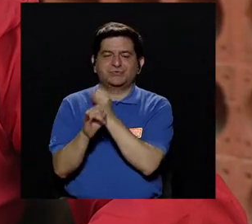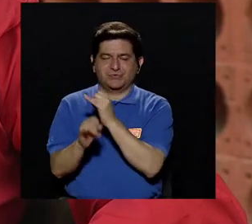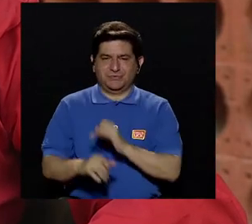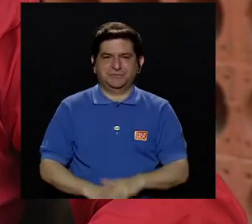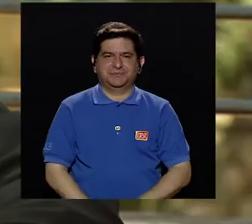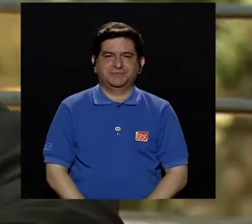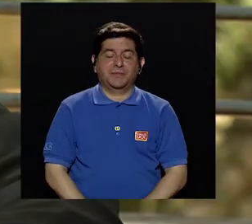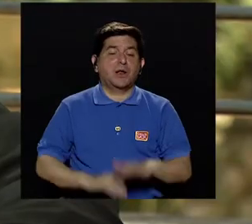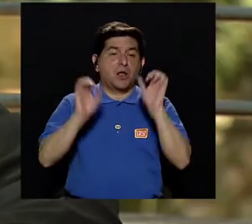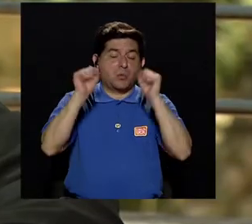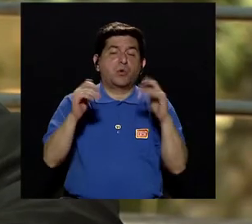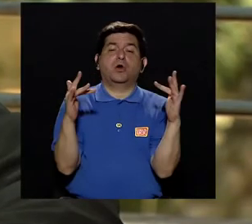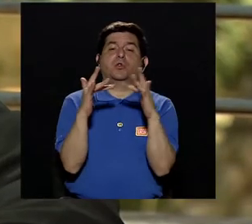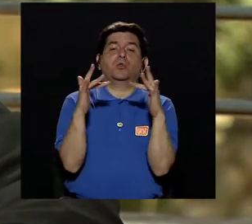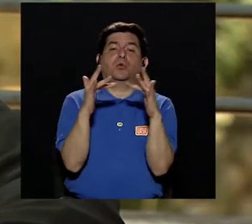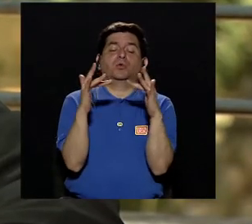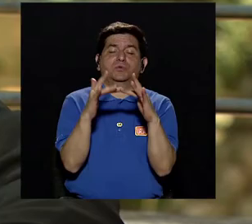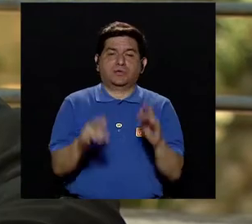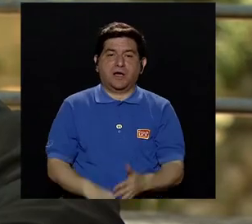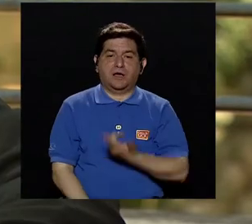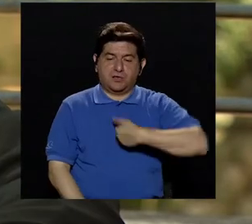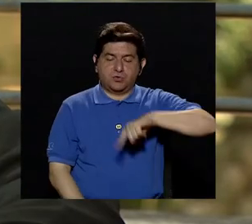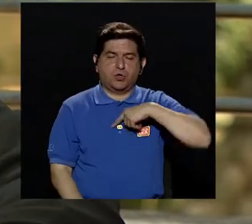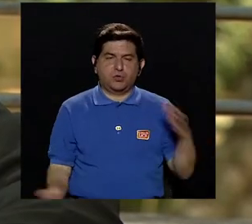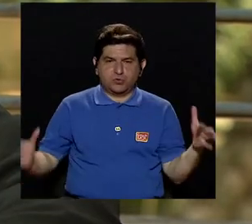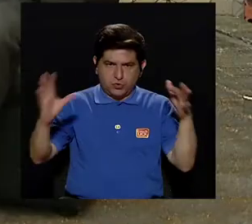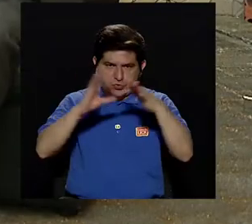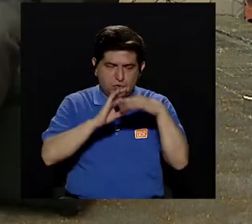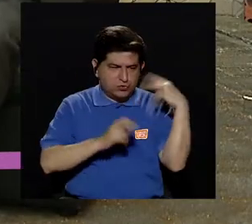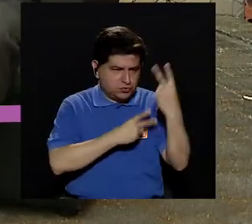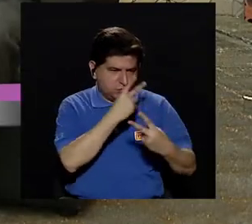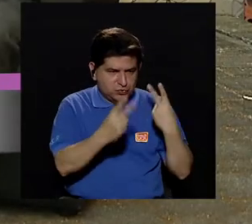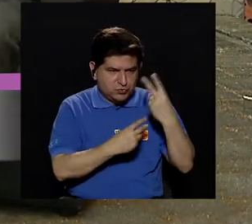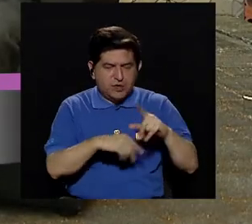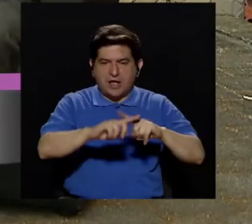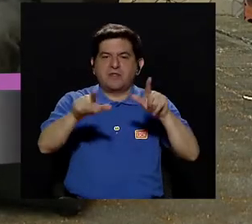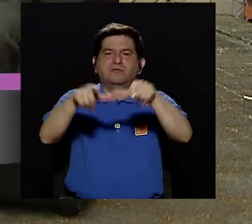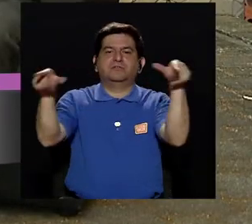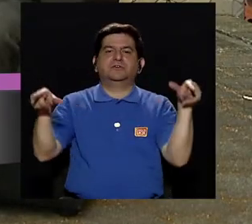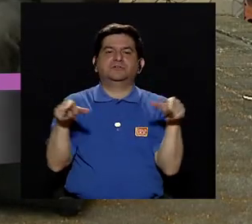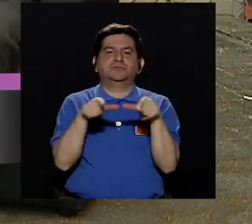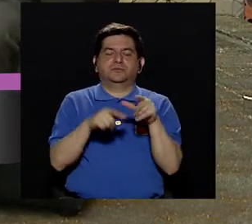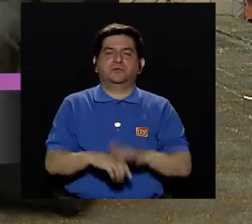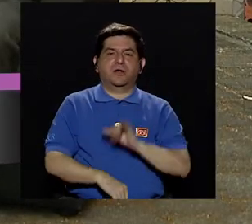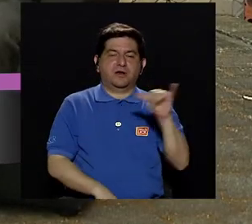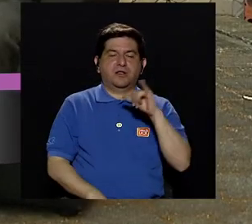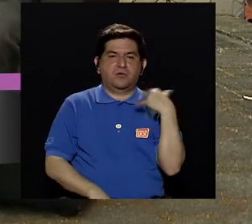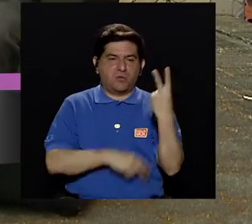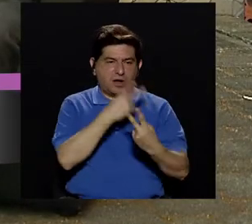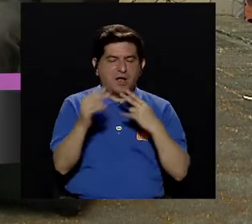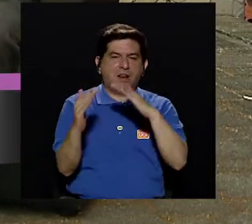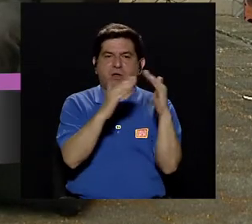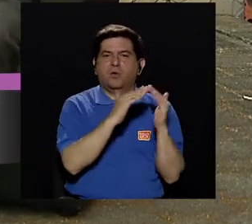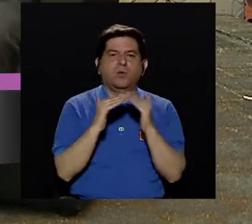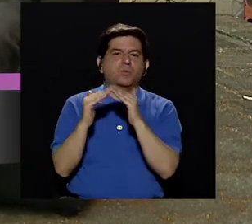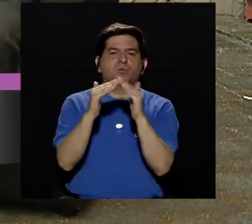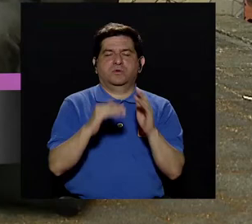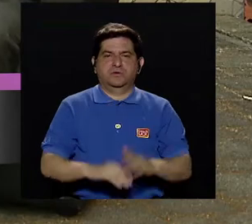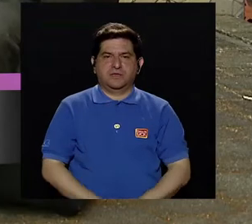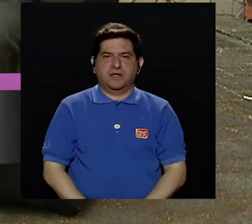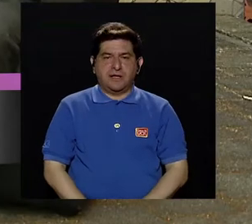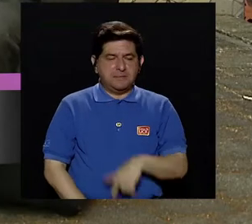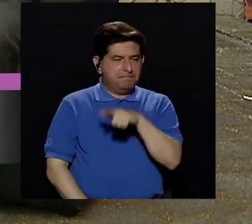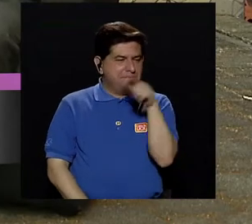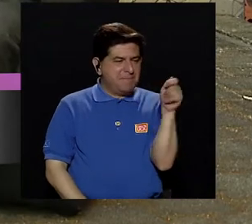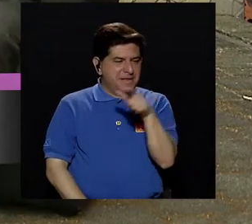instituciones. Entonces pueden contactarnos y nosotros podemos coordinar una visita a diferentes lugares. También visitamos comunidades, lo